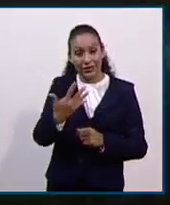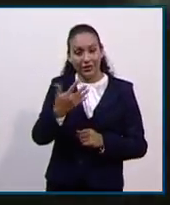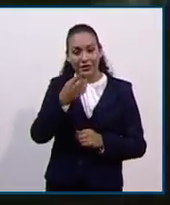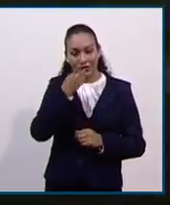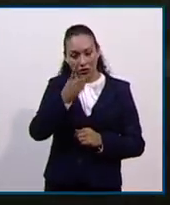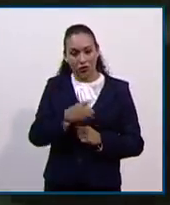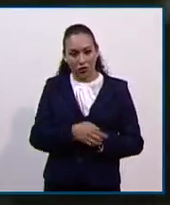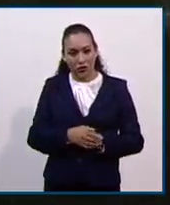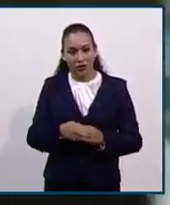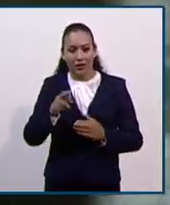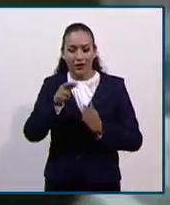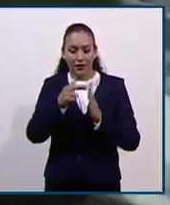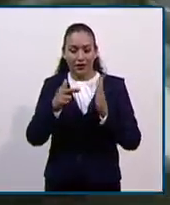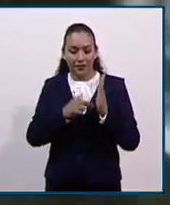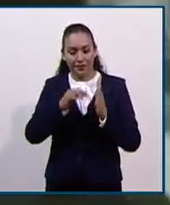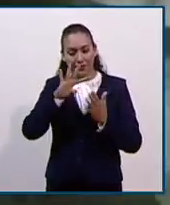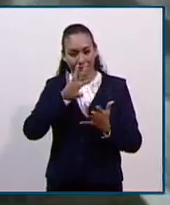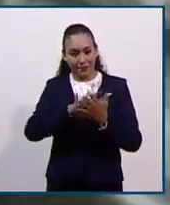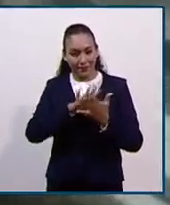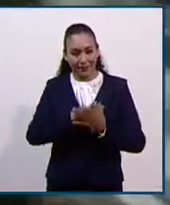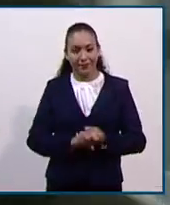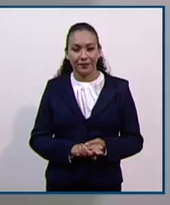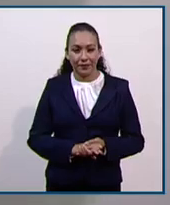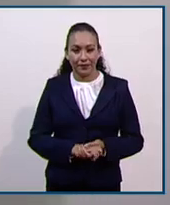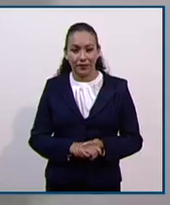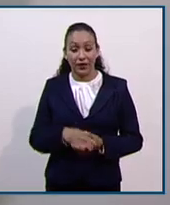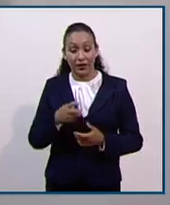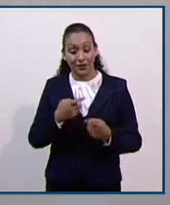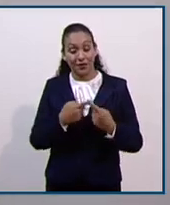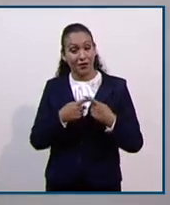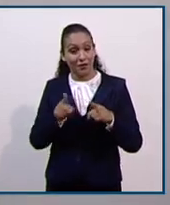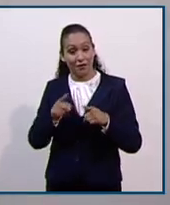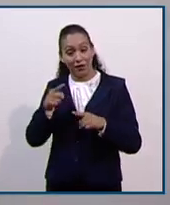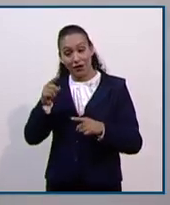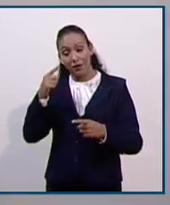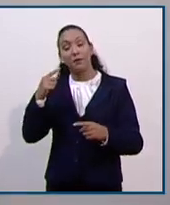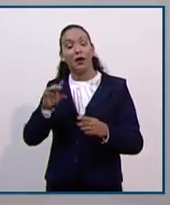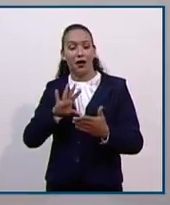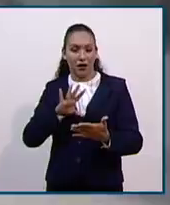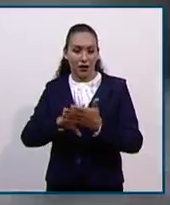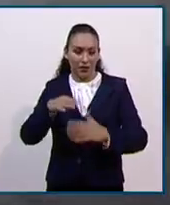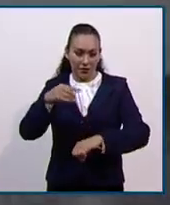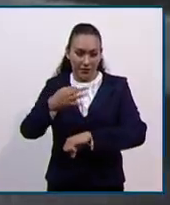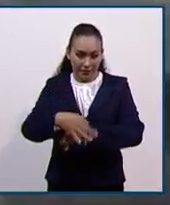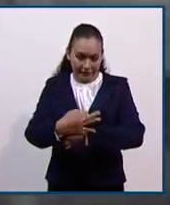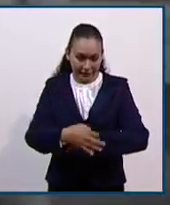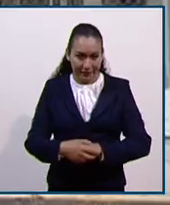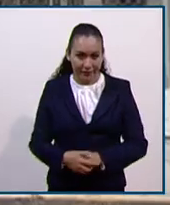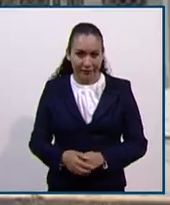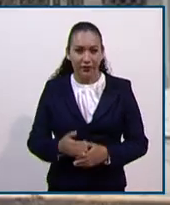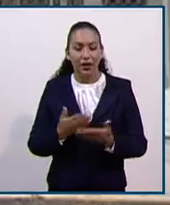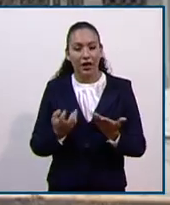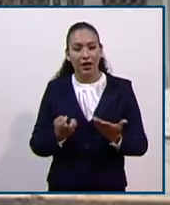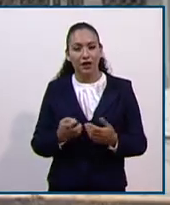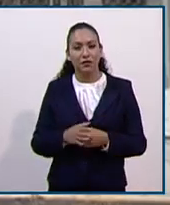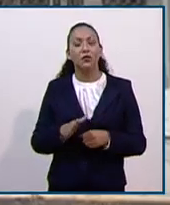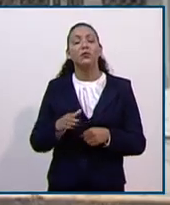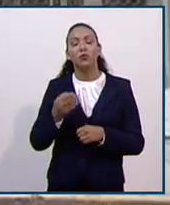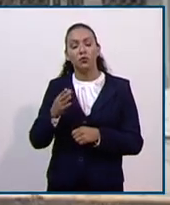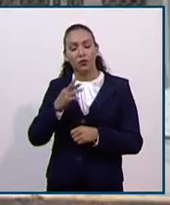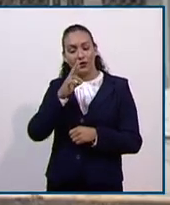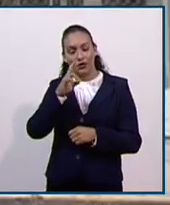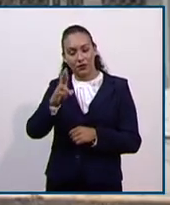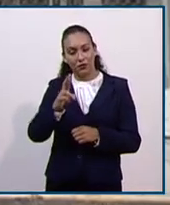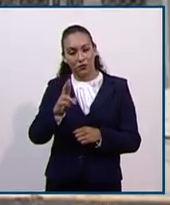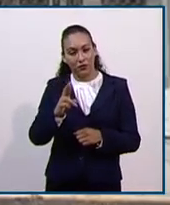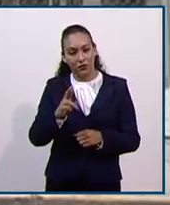del Código Nacional de Procedimientos Penales, diferentes a la prisión preventiva. Lo anterior de acuerdo al criterio de la primera sala,